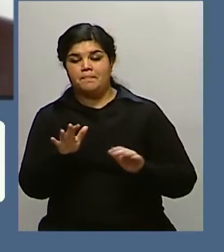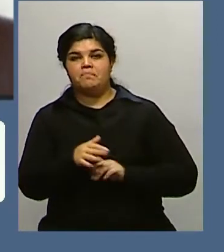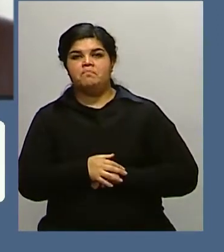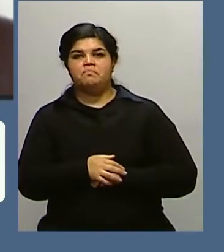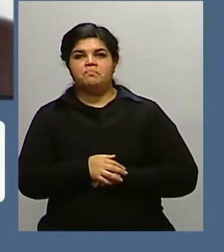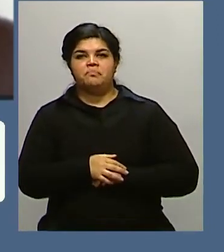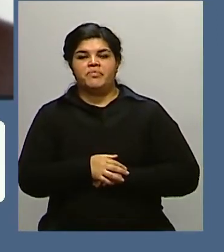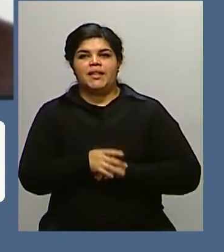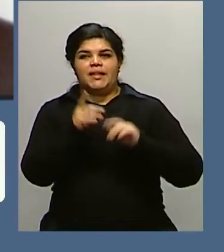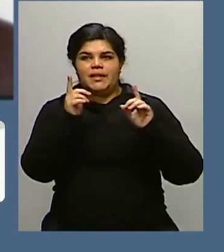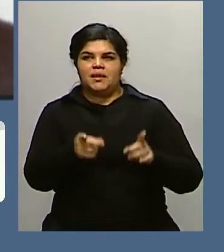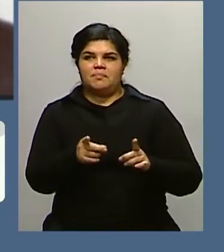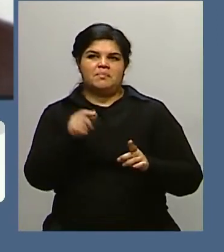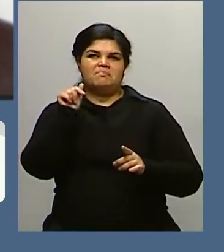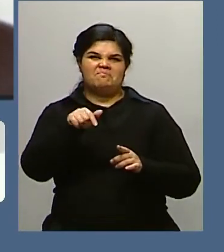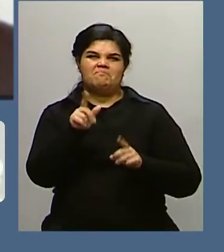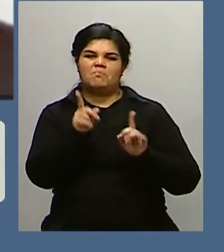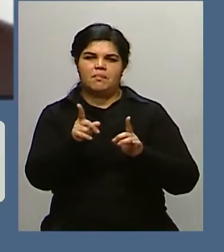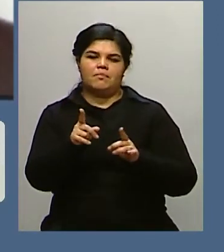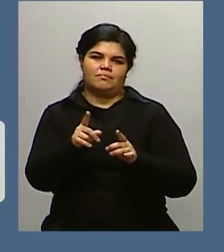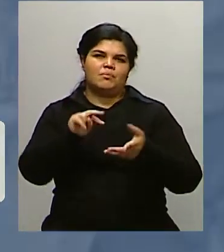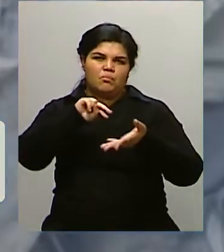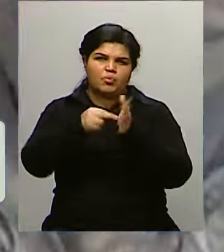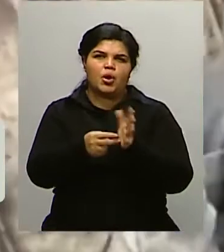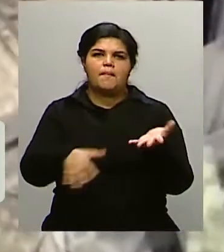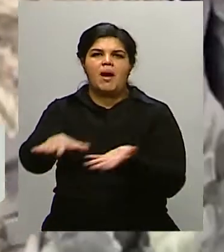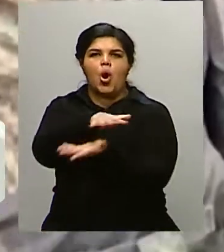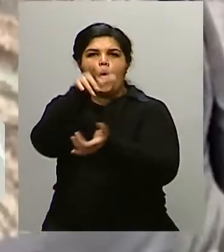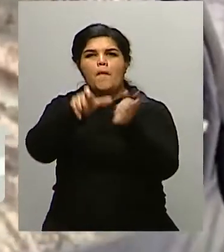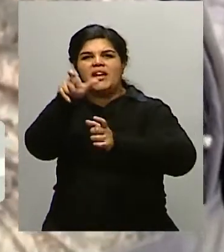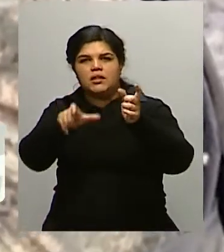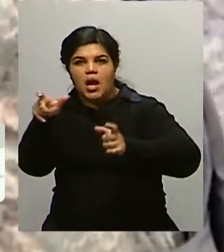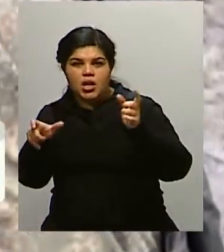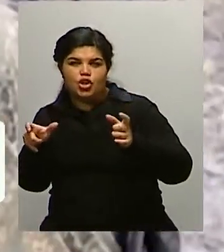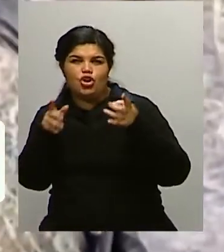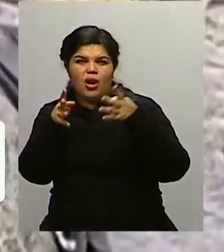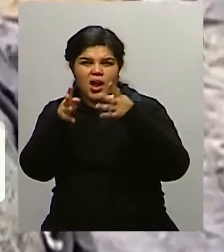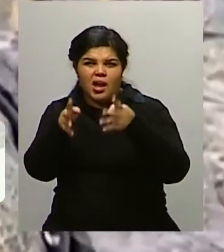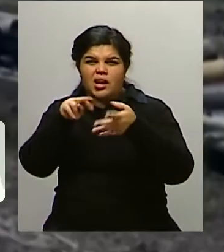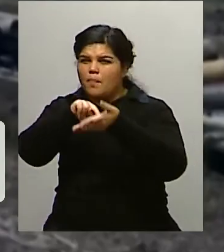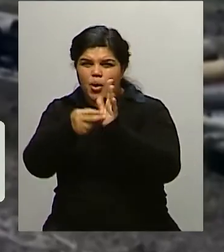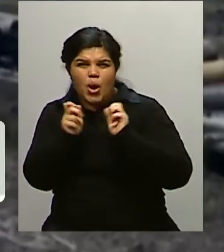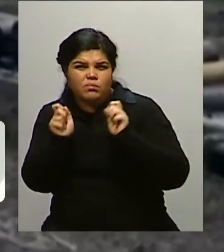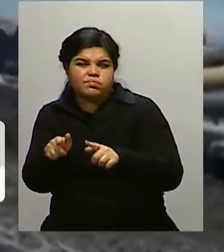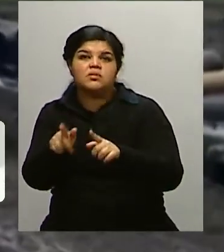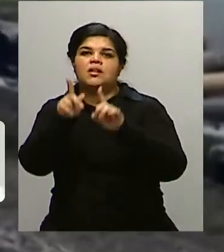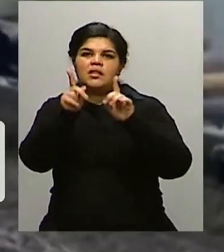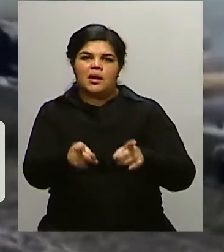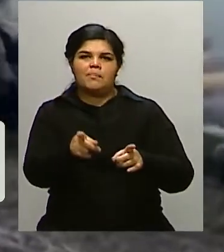no se compara con el drama humanitario que significa ya la propia guerra, ¿no? Bueno, el